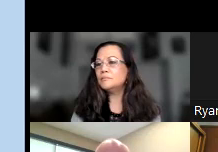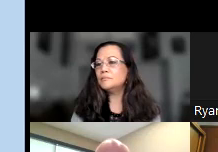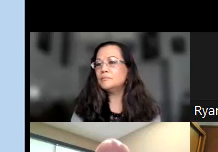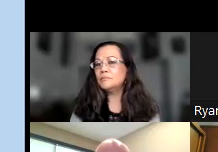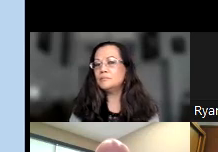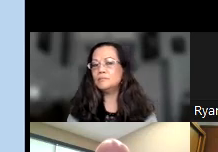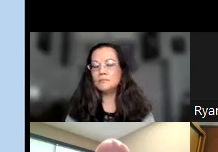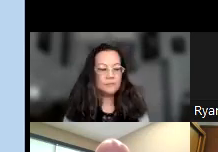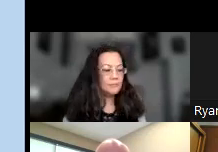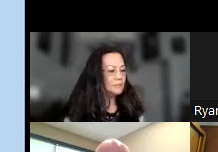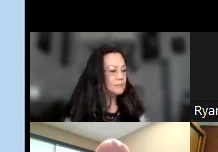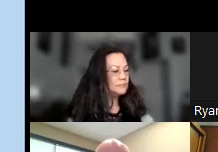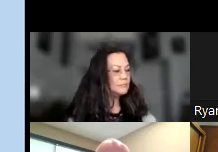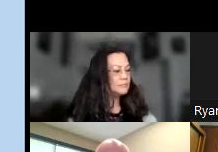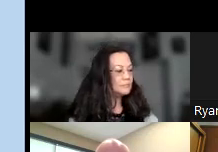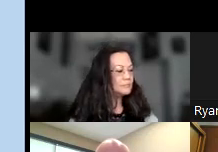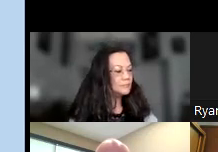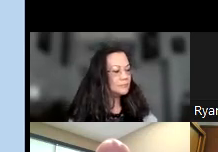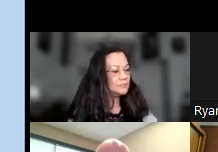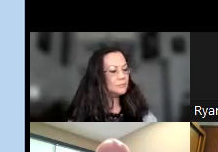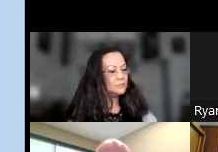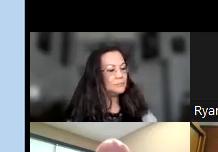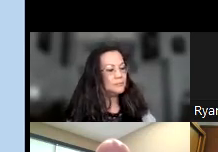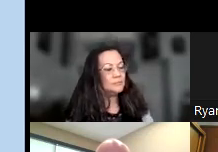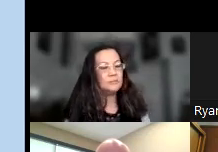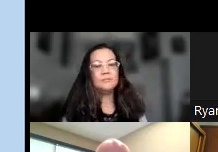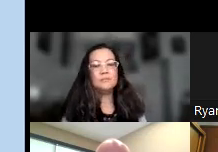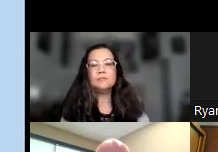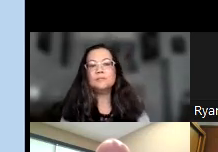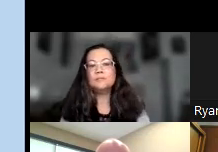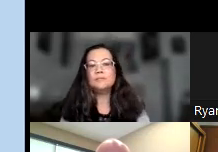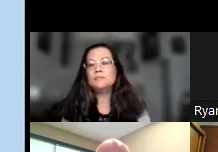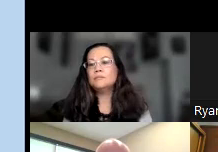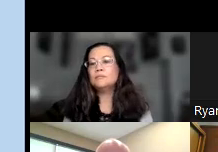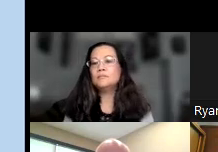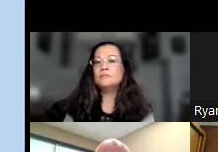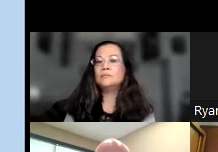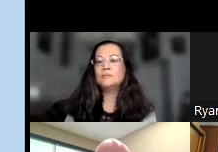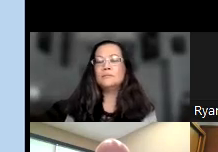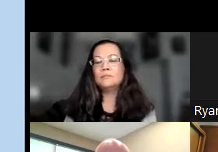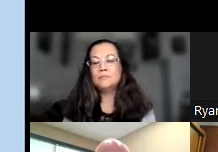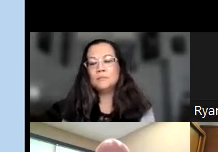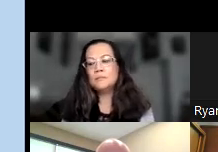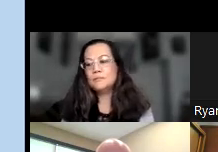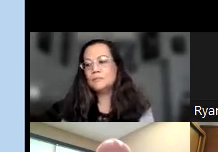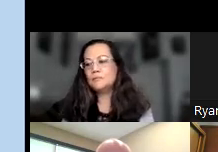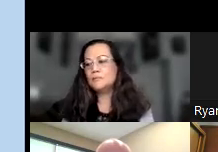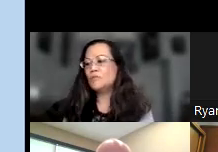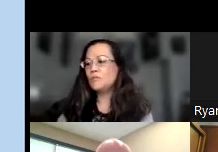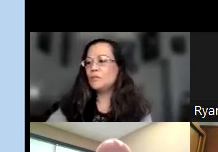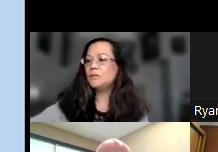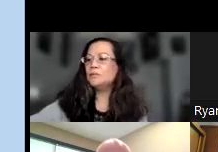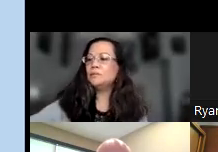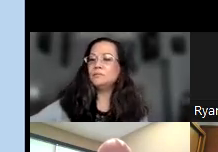estos están servidos por de las oficinas del Departamento de Educación de California para